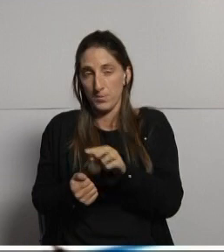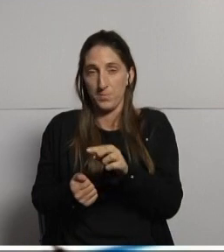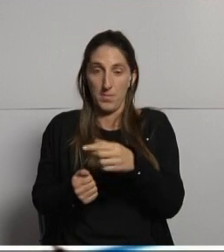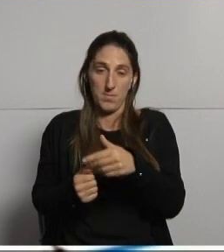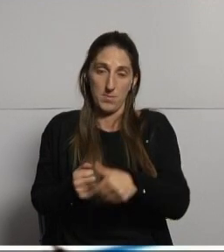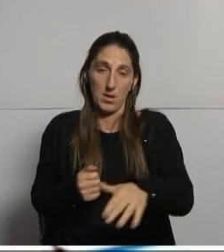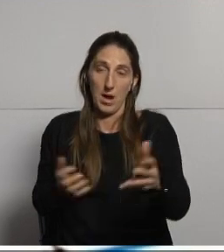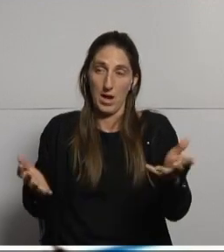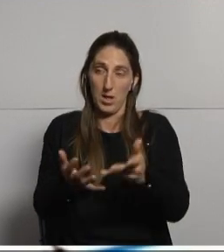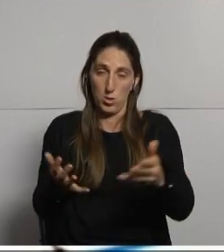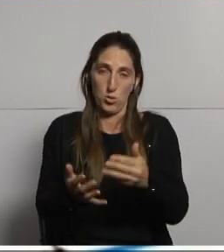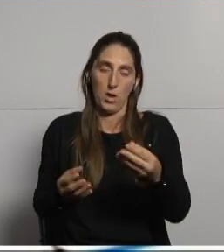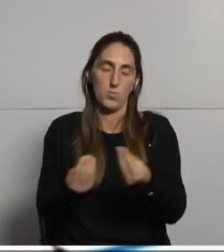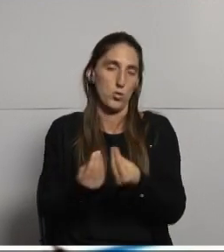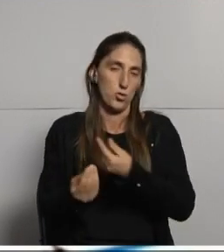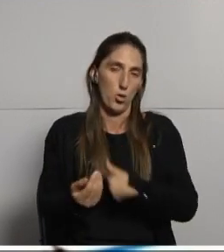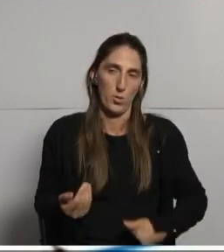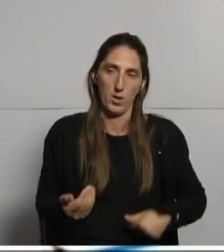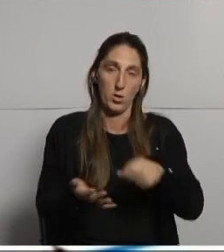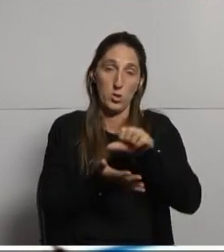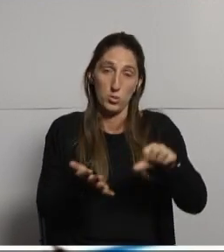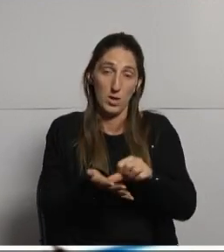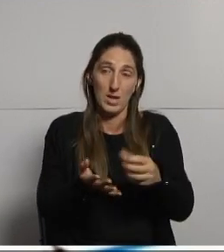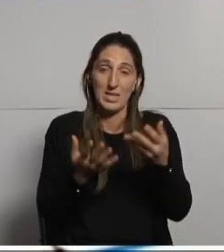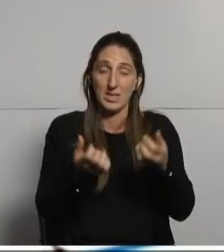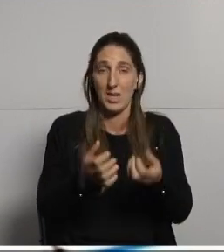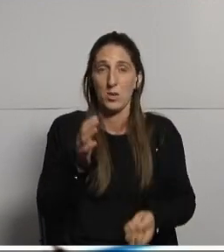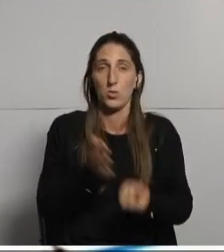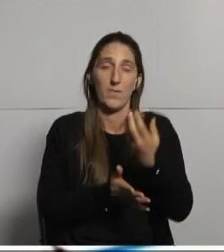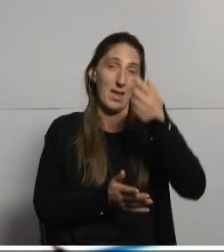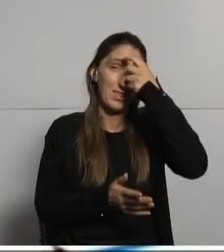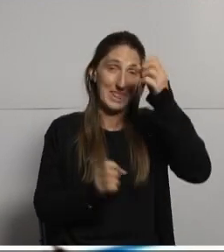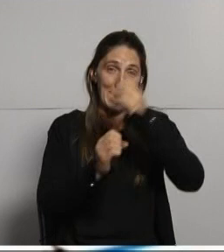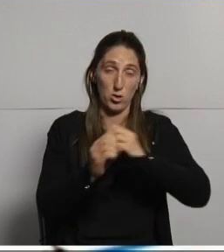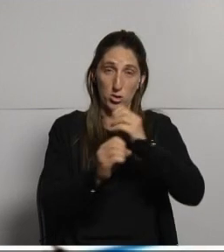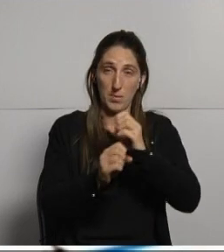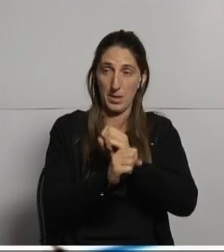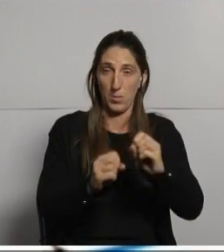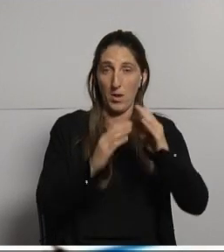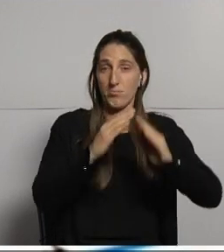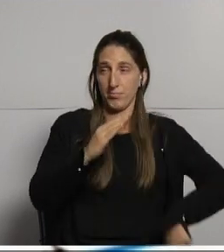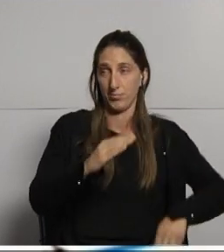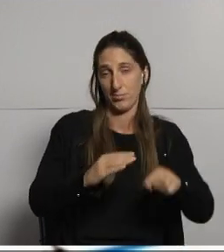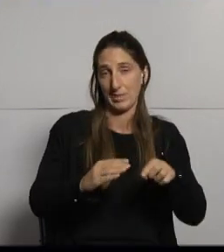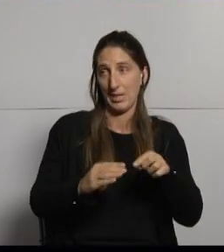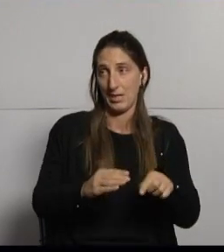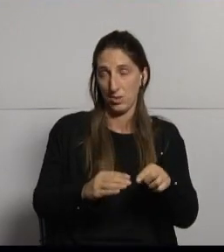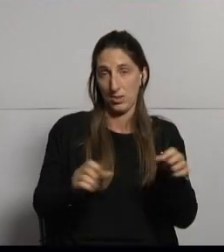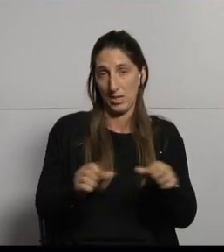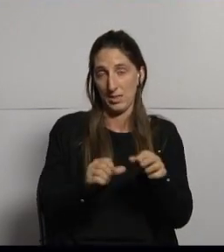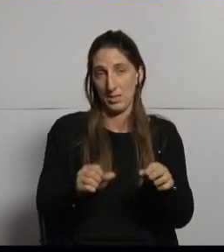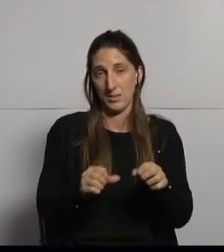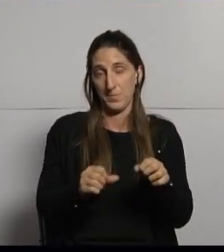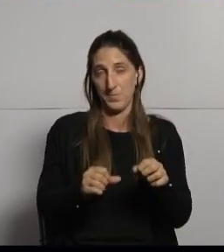más, hay muchos gobiernos y ciudades que han tratado de implementar tecnologías para mitigar esto y, bueno, atacarlo lo más rápido posible y